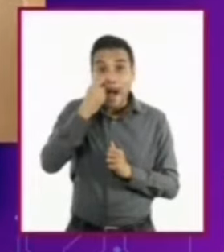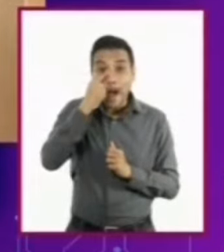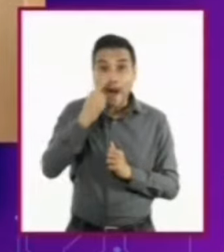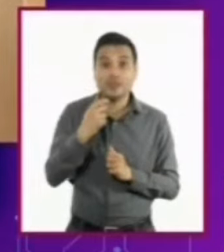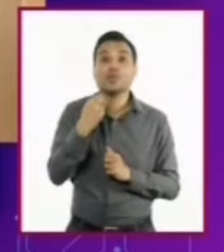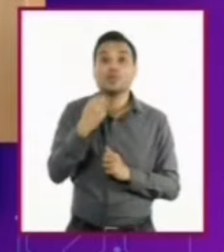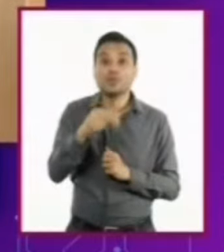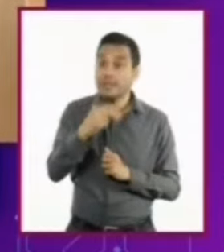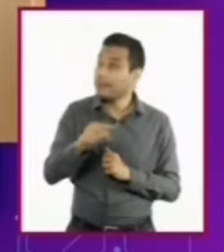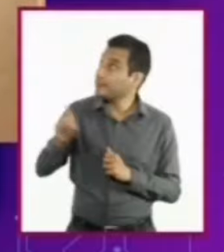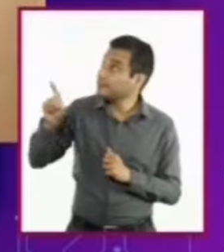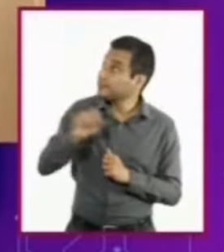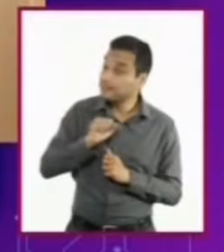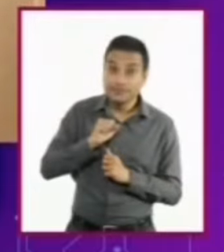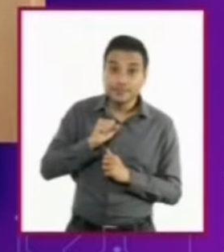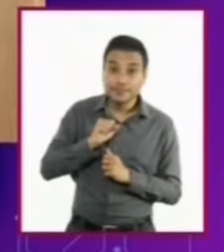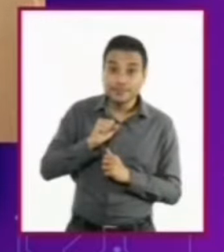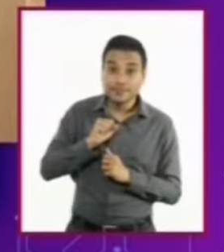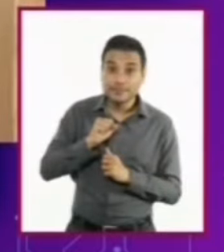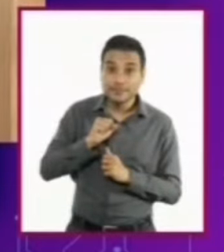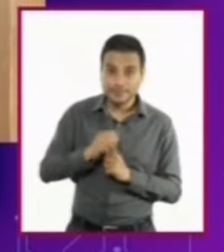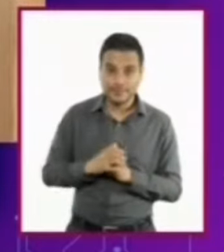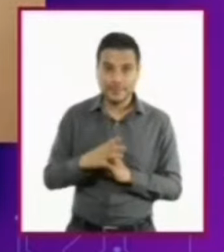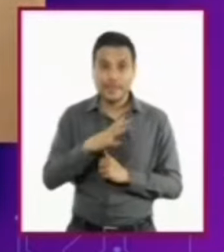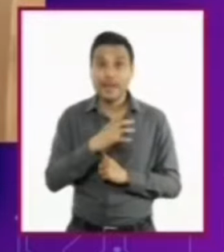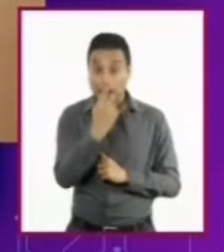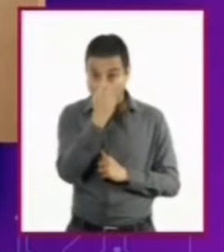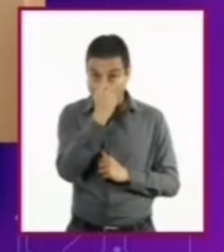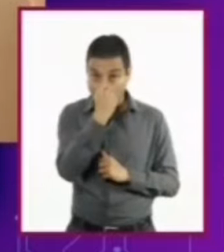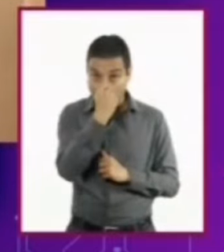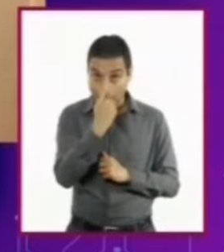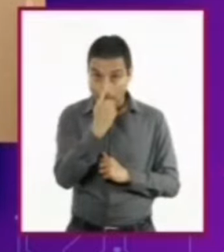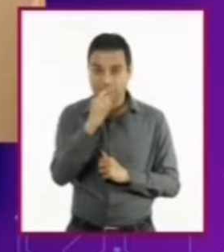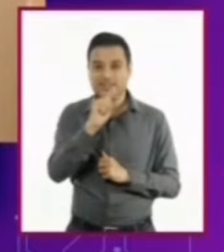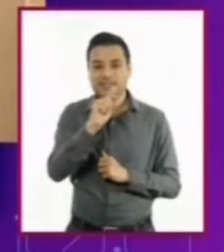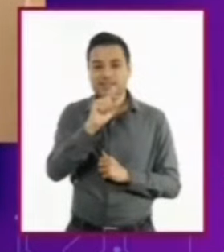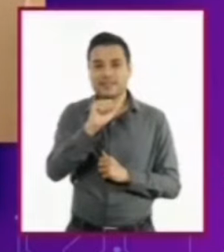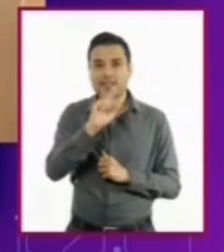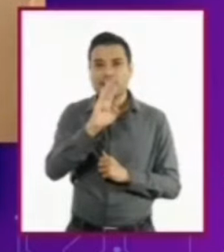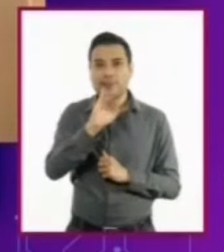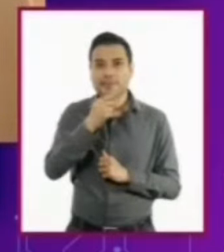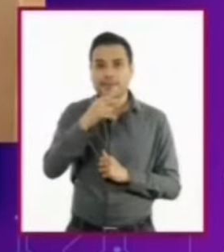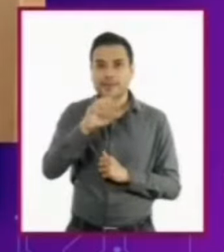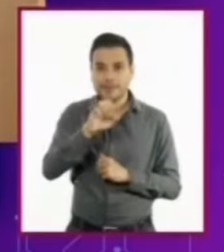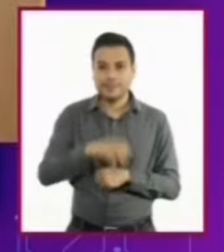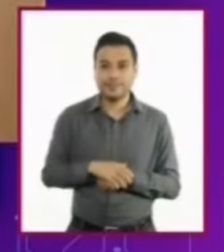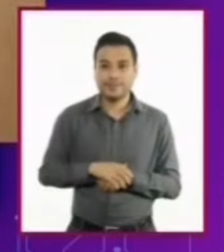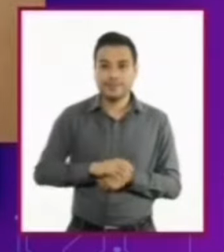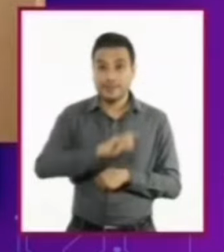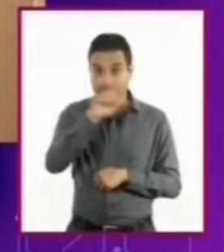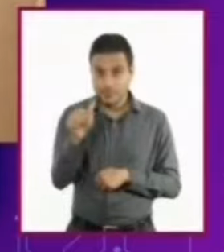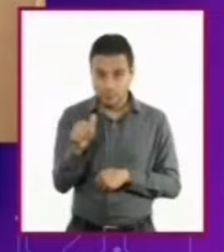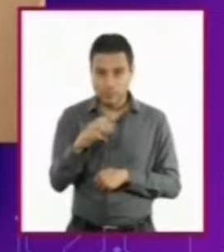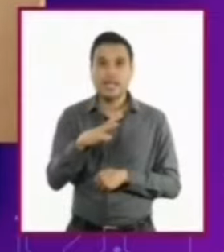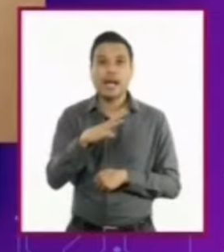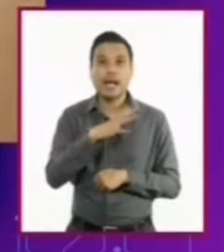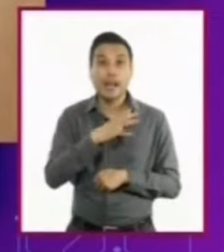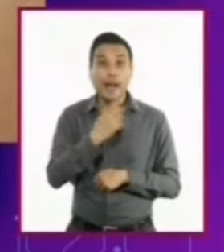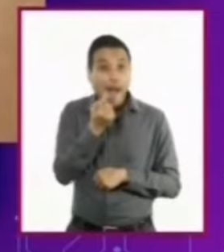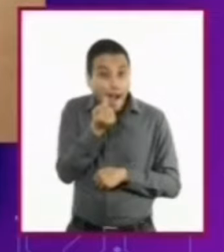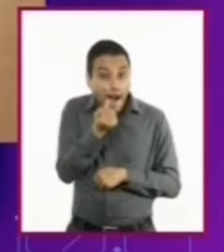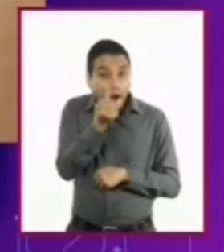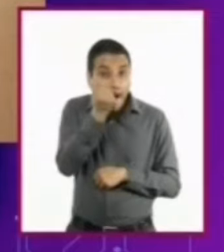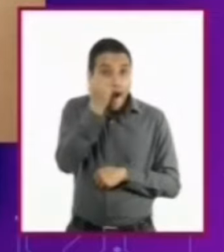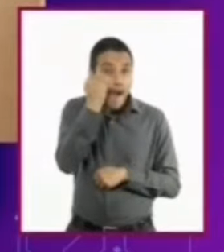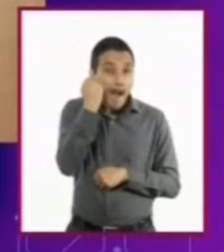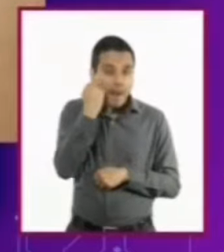nasal, dividida en línea media por el tabique nasal. Los receptores olfatorios se localizan en la mucosa de la hendidura